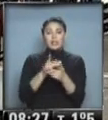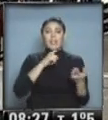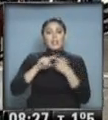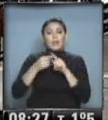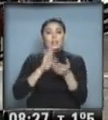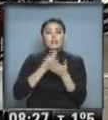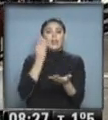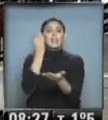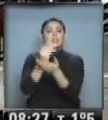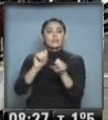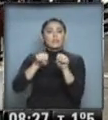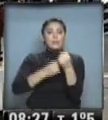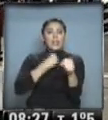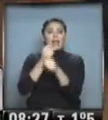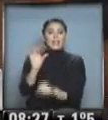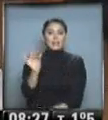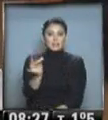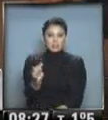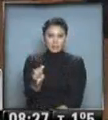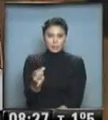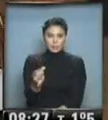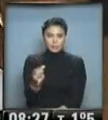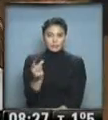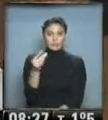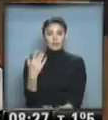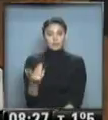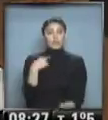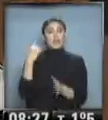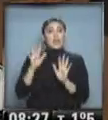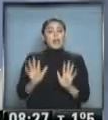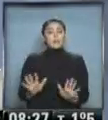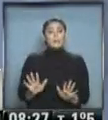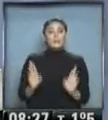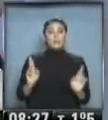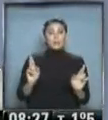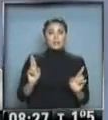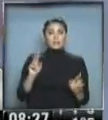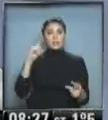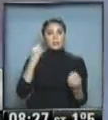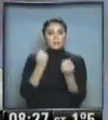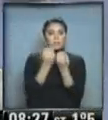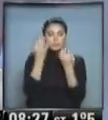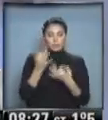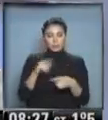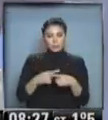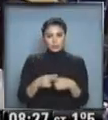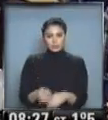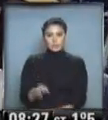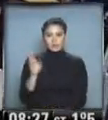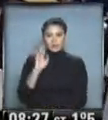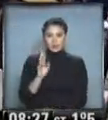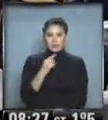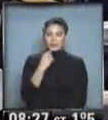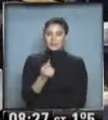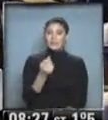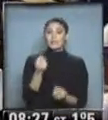ascensos postergado para diciembre, en donde esperemos que exista la mayor racionalidad política posible. Así es, y hasta